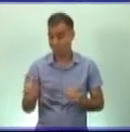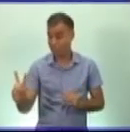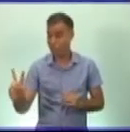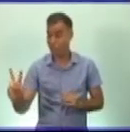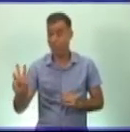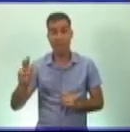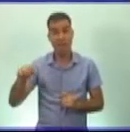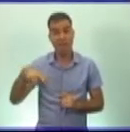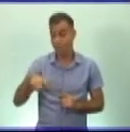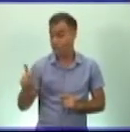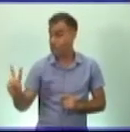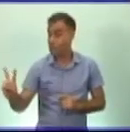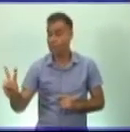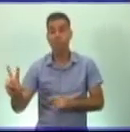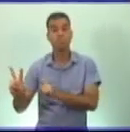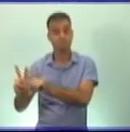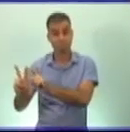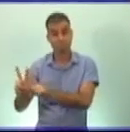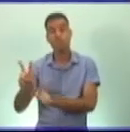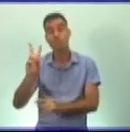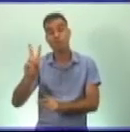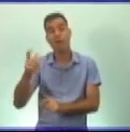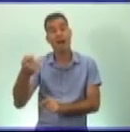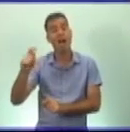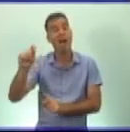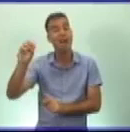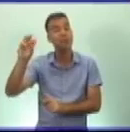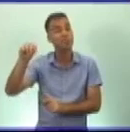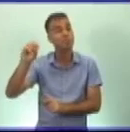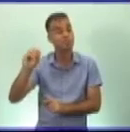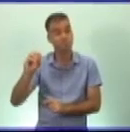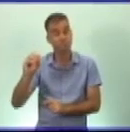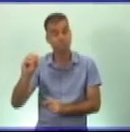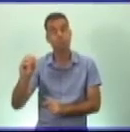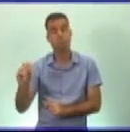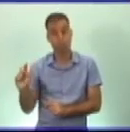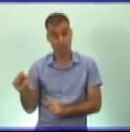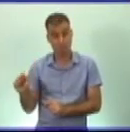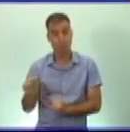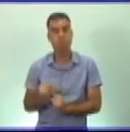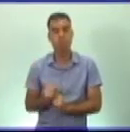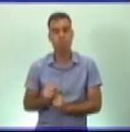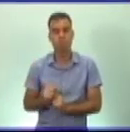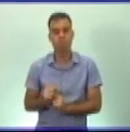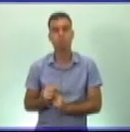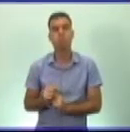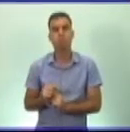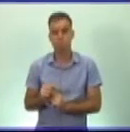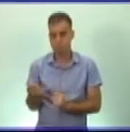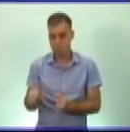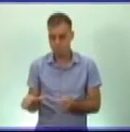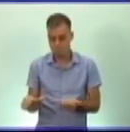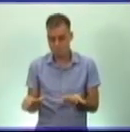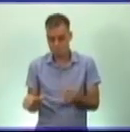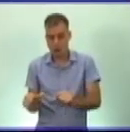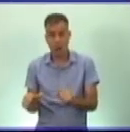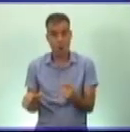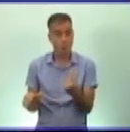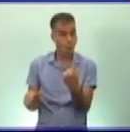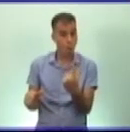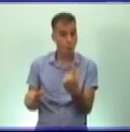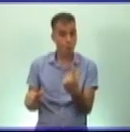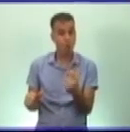que tenemos 2 átomos de ese elemento. 2 átomos de magnesio reacciona una molécula de dioxígeno y